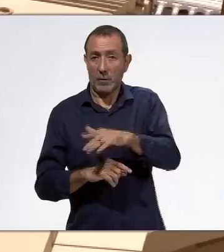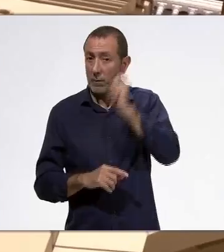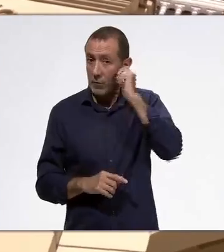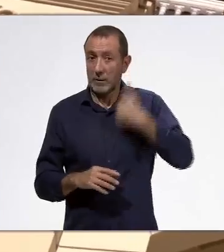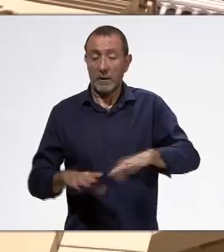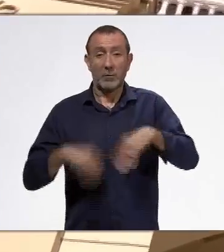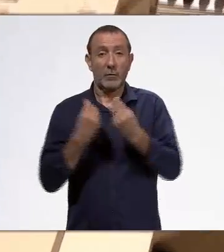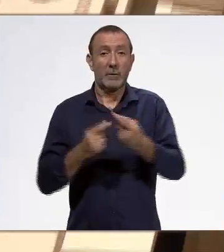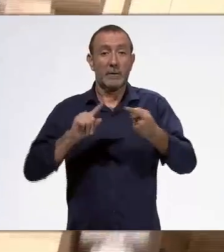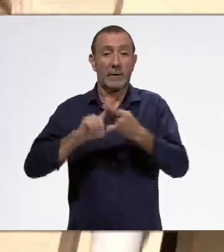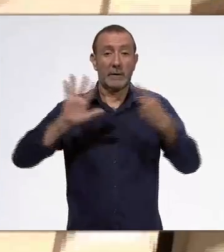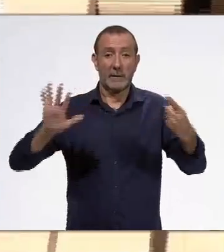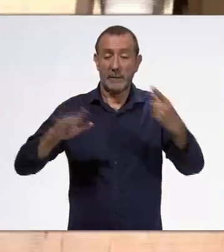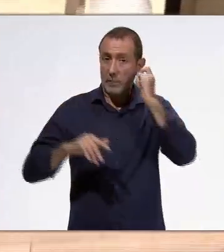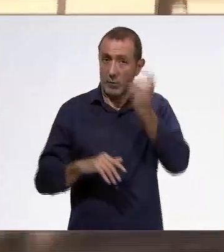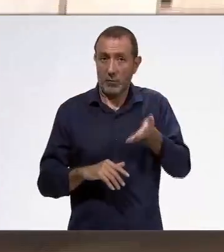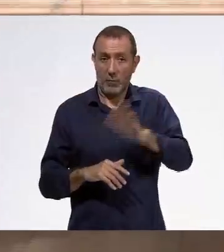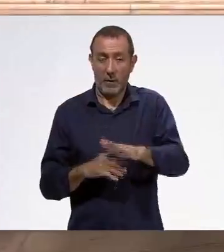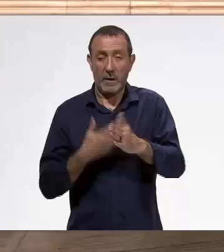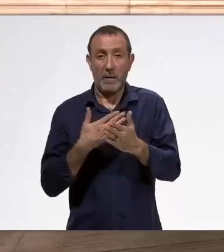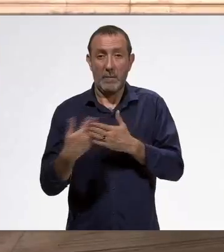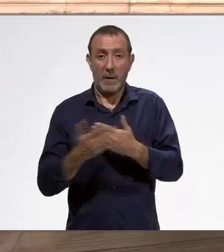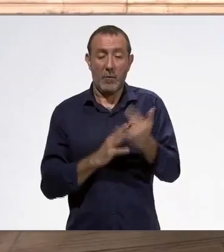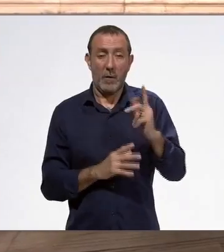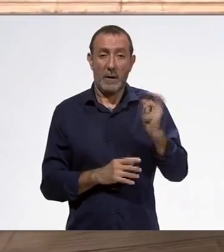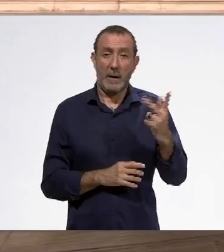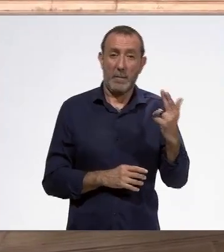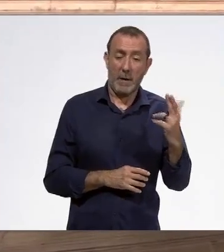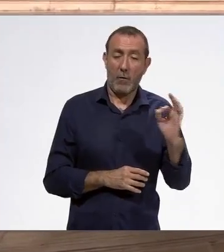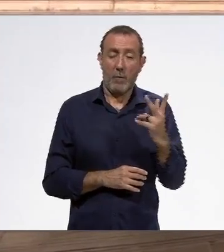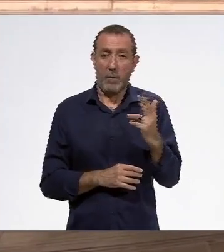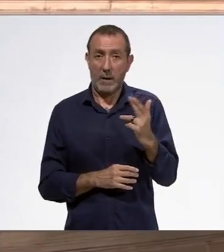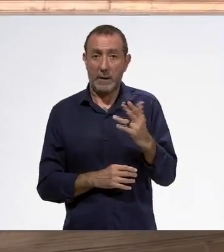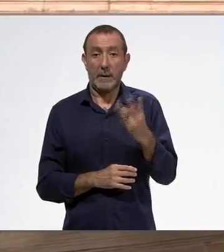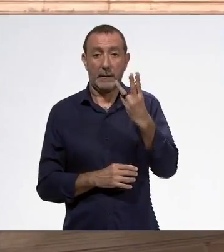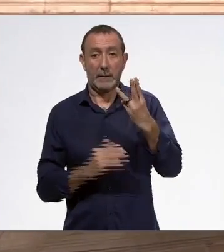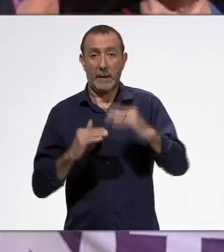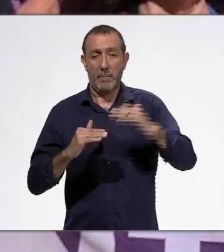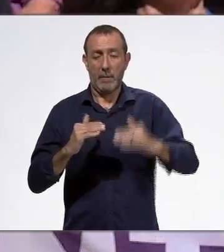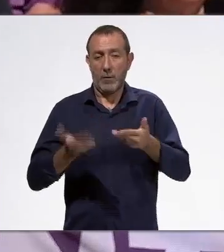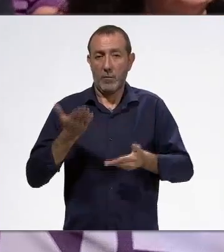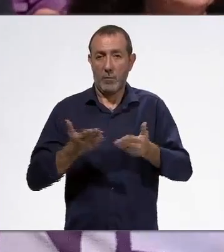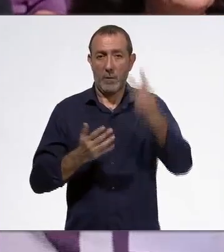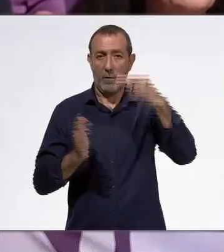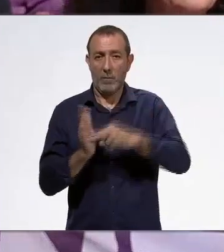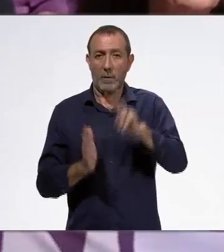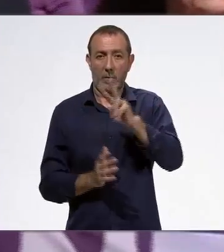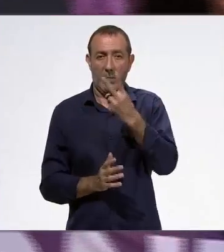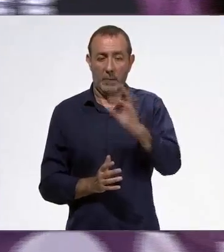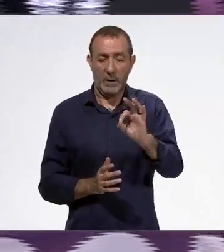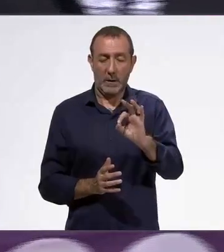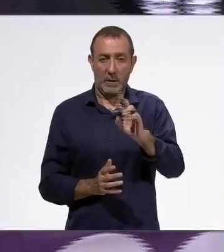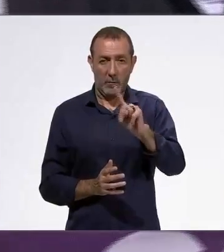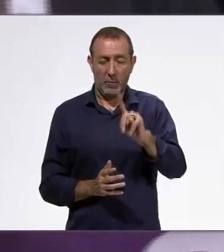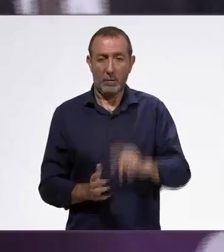llevamos ese año 36 mujeres han fallecido a manos de sus parejas o exparejas tres menos que en el mismo periodo del año